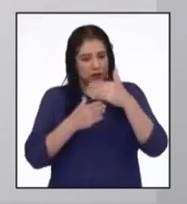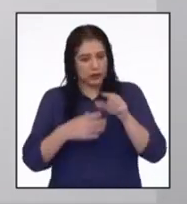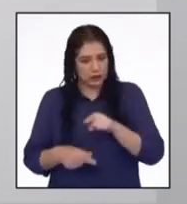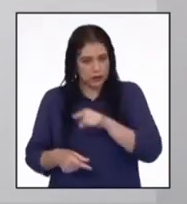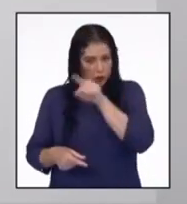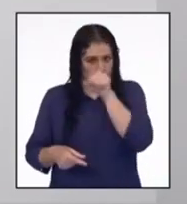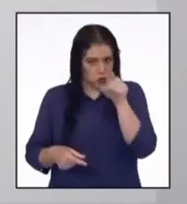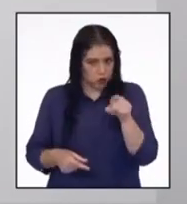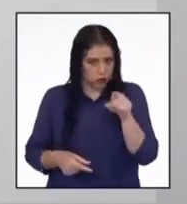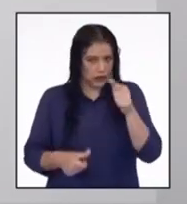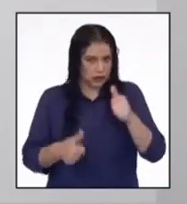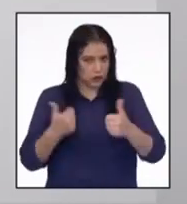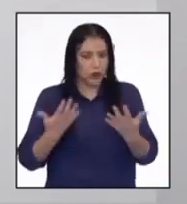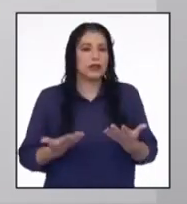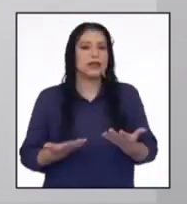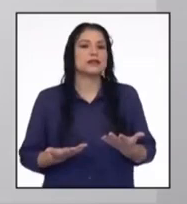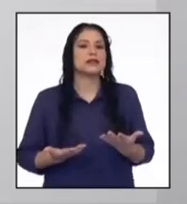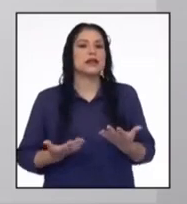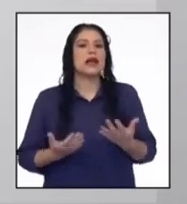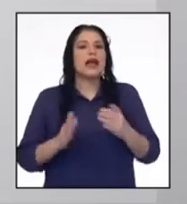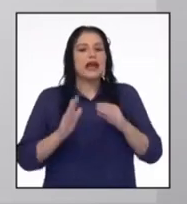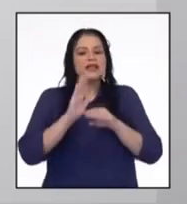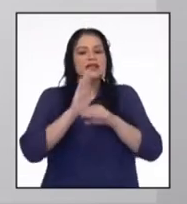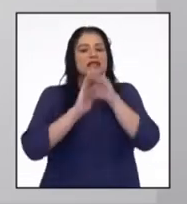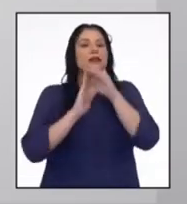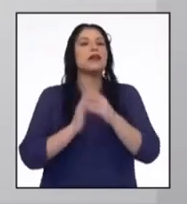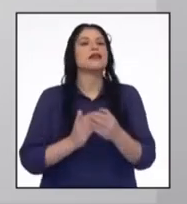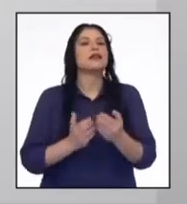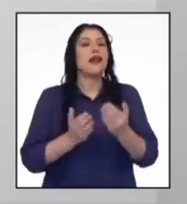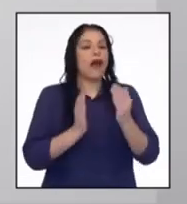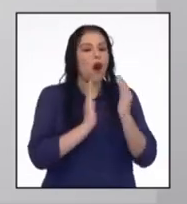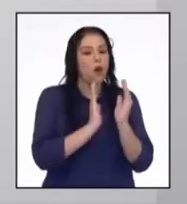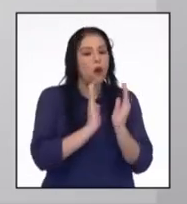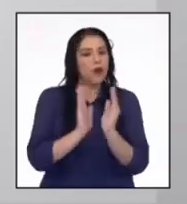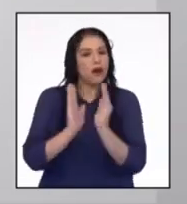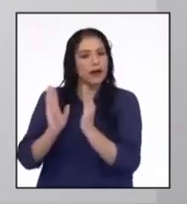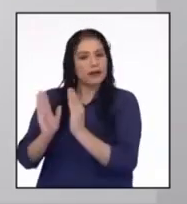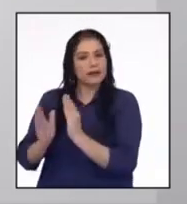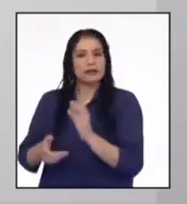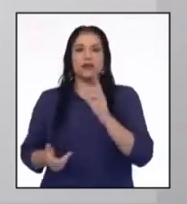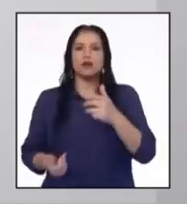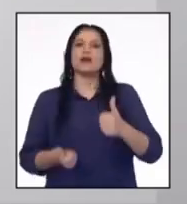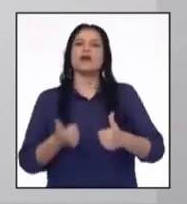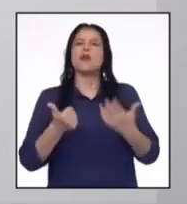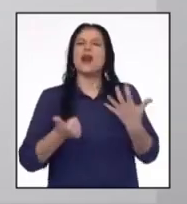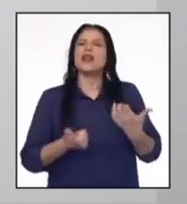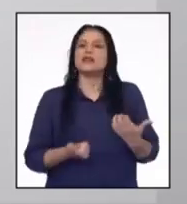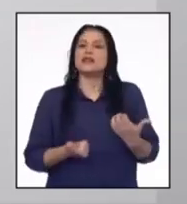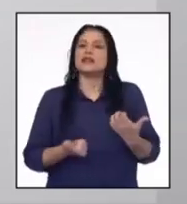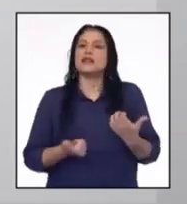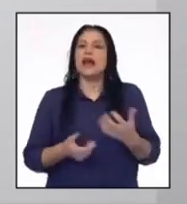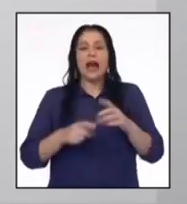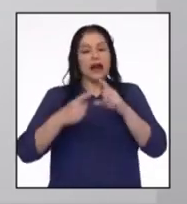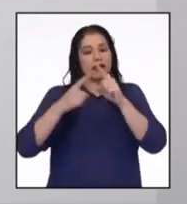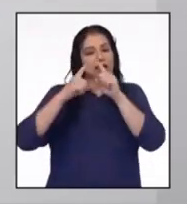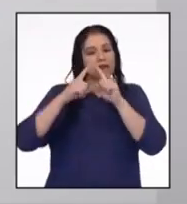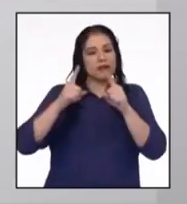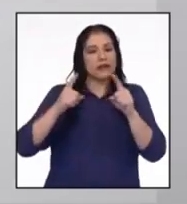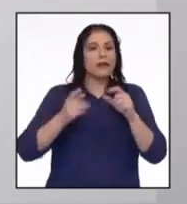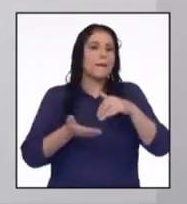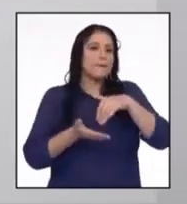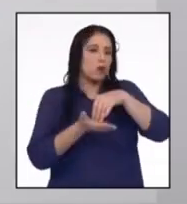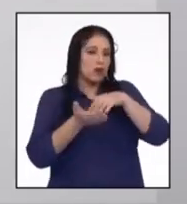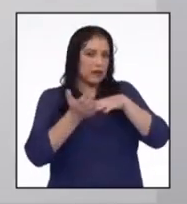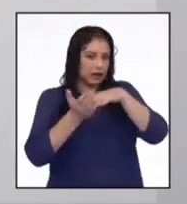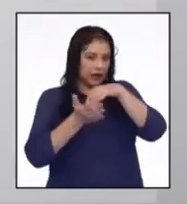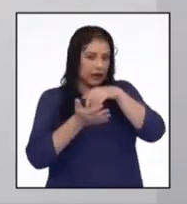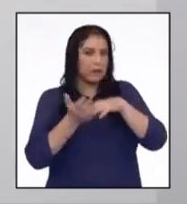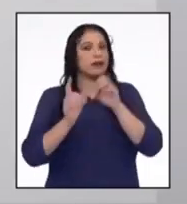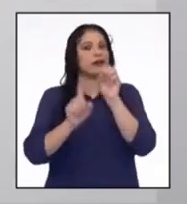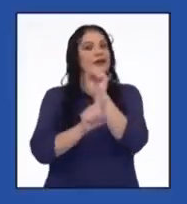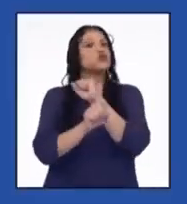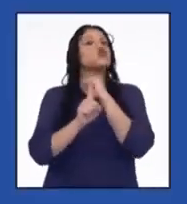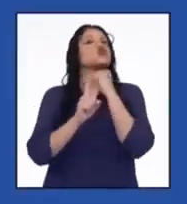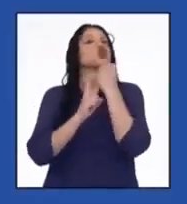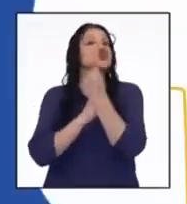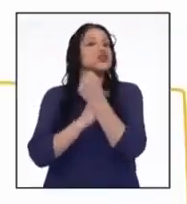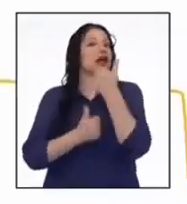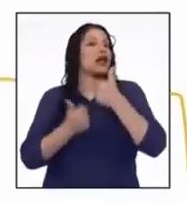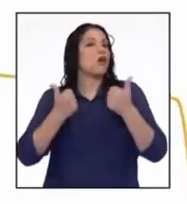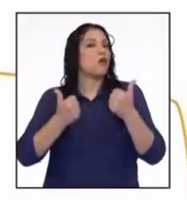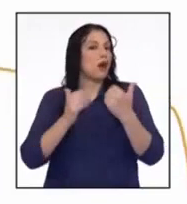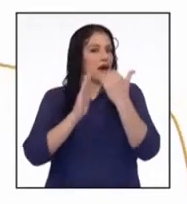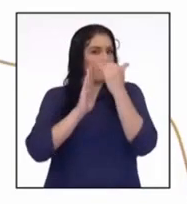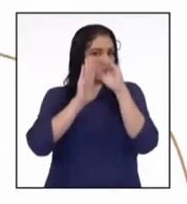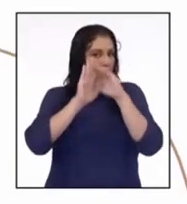con ustedes es nivel de organización, que corresponde al tipo de vulnerabilidad social.